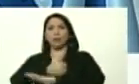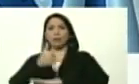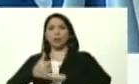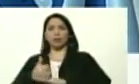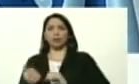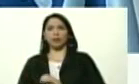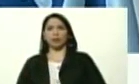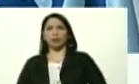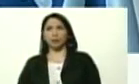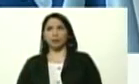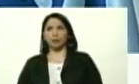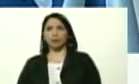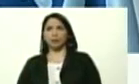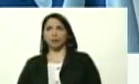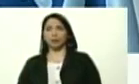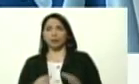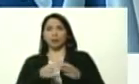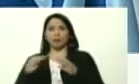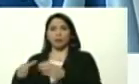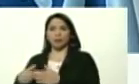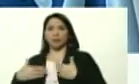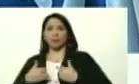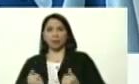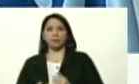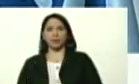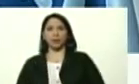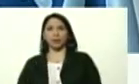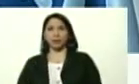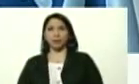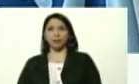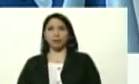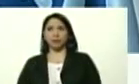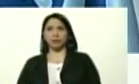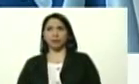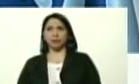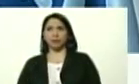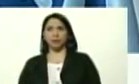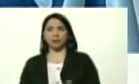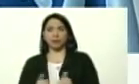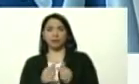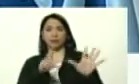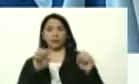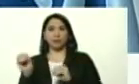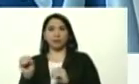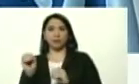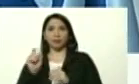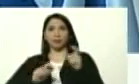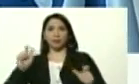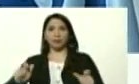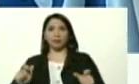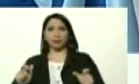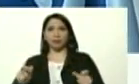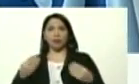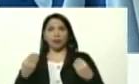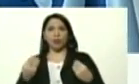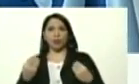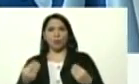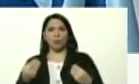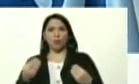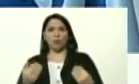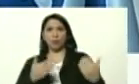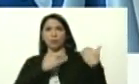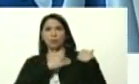de seguridad, así como contra 30 particulares como presuntos responsables